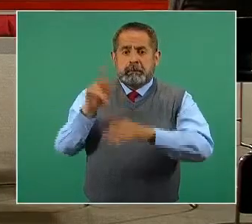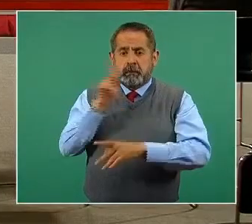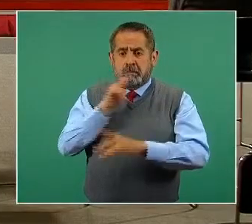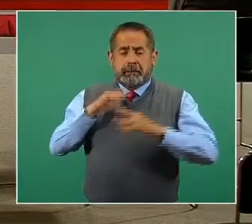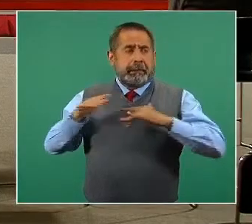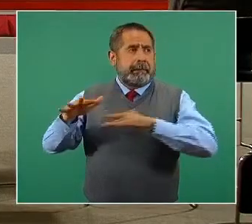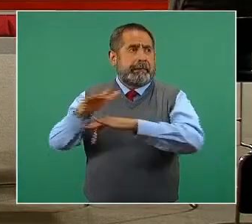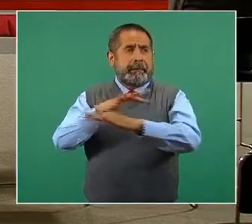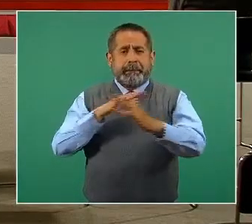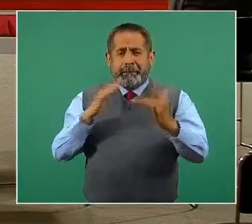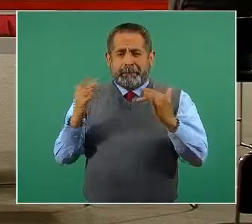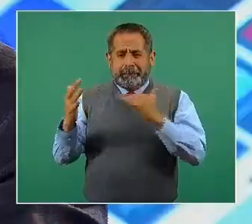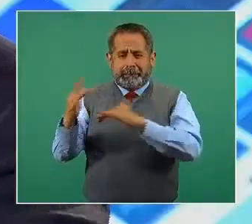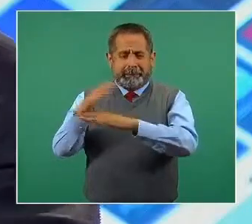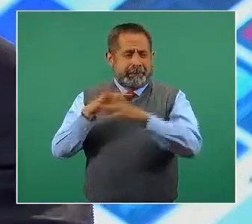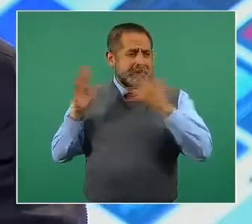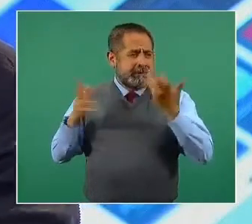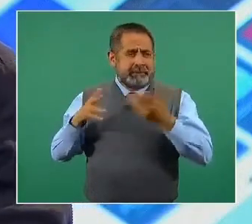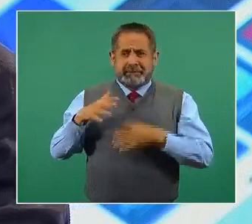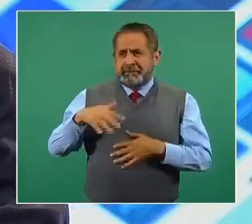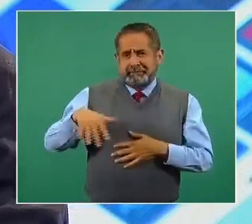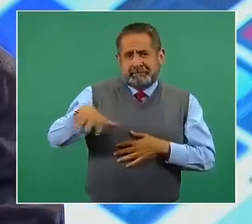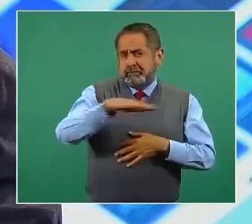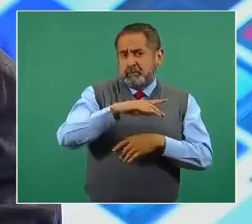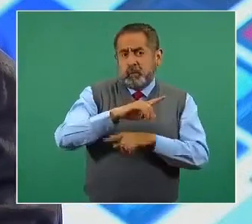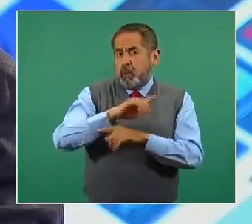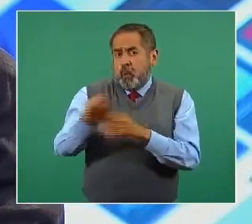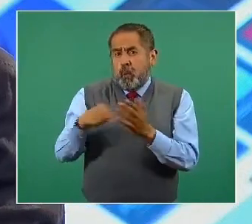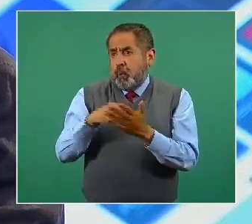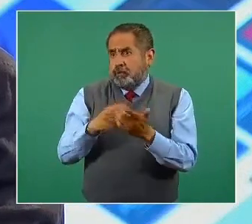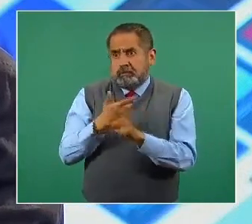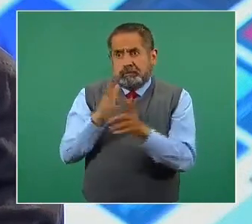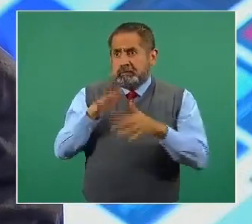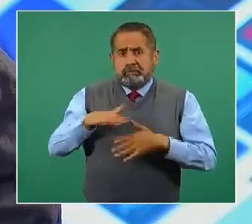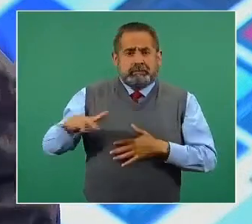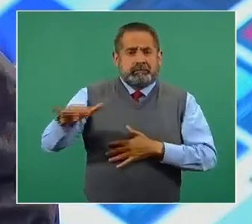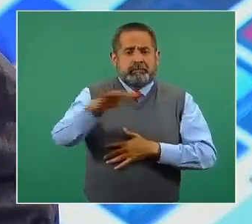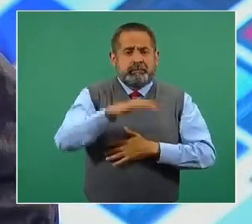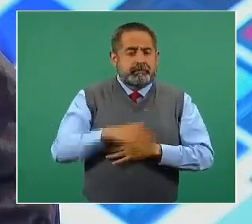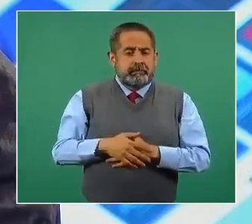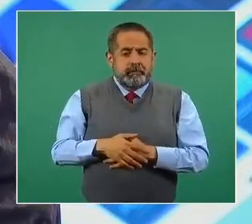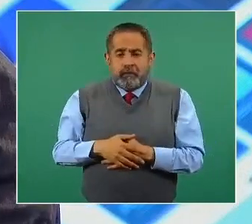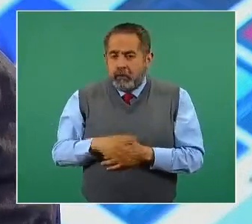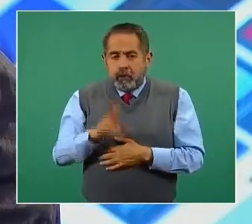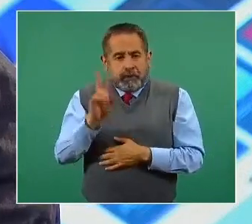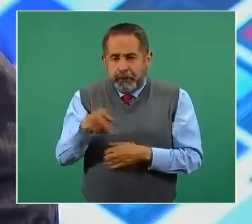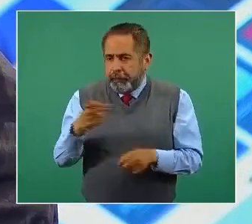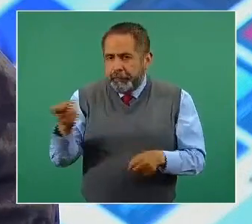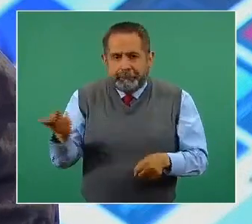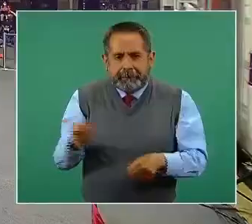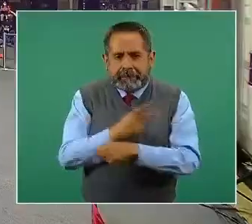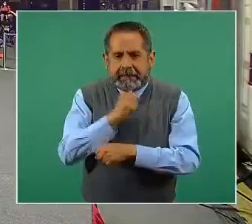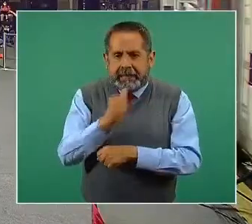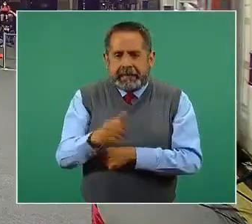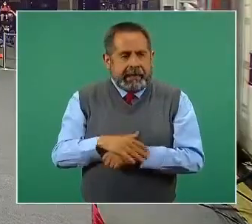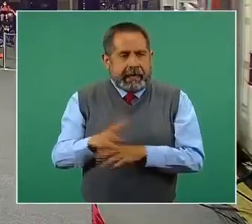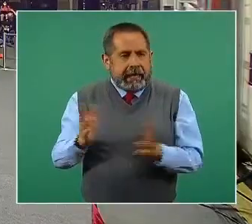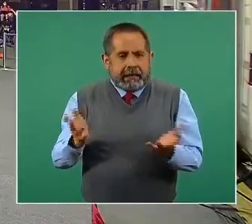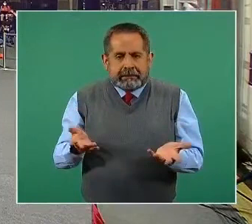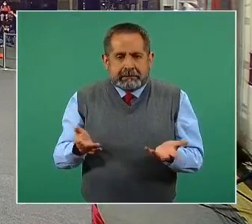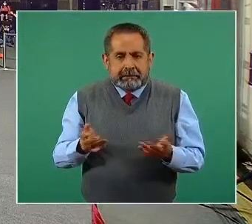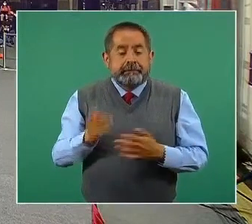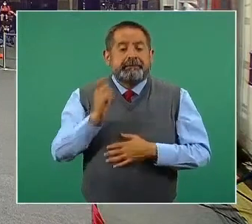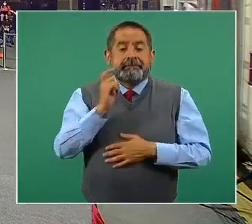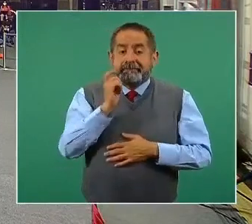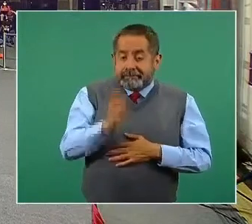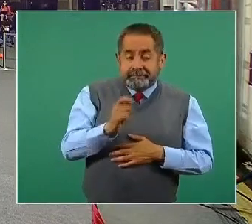circulación continua, en el aire, en la tierra, cualquier lugar, y no nos pasa nada a nadie a menos